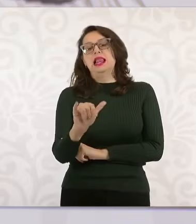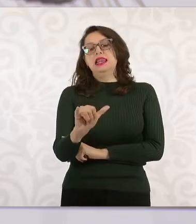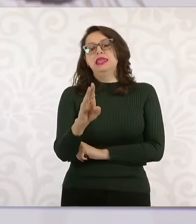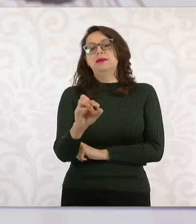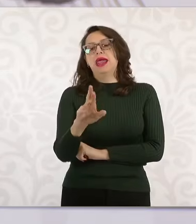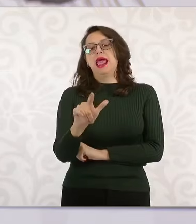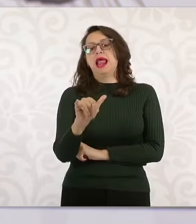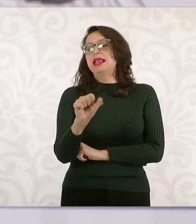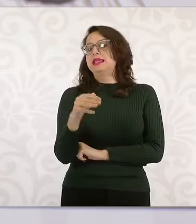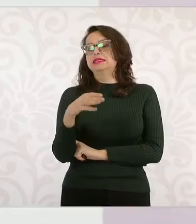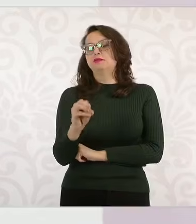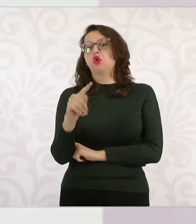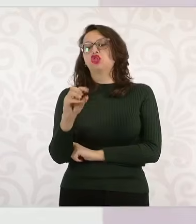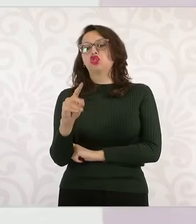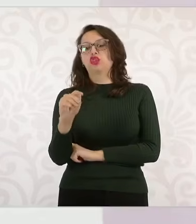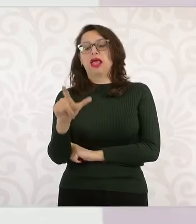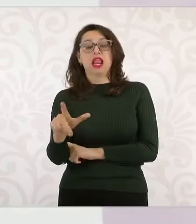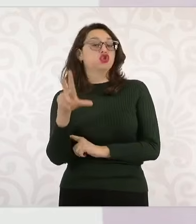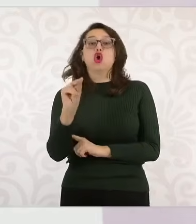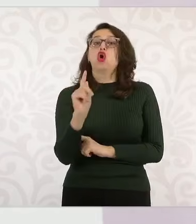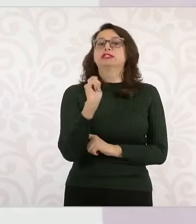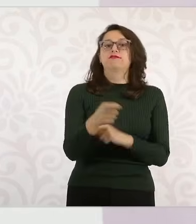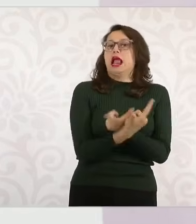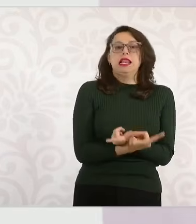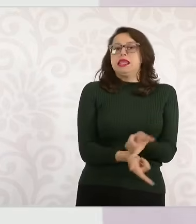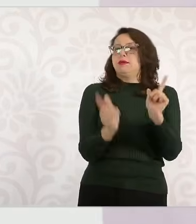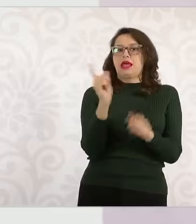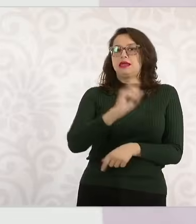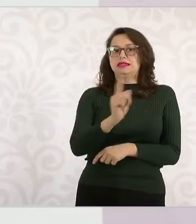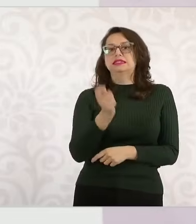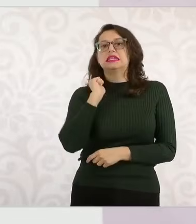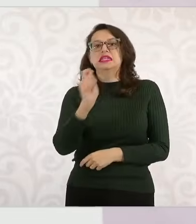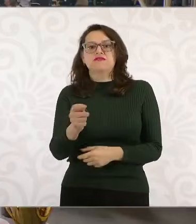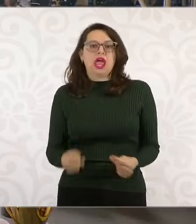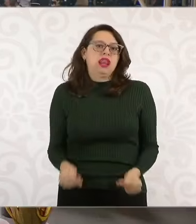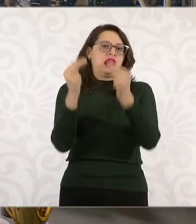libertad, es liberalismo económico, que es muy distinto a la libertad.